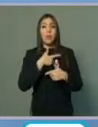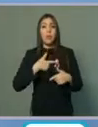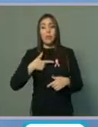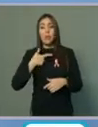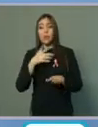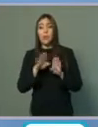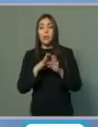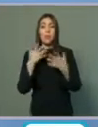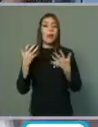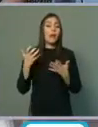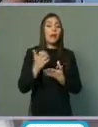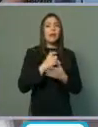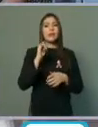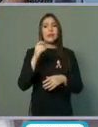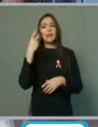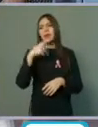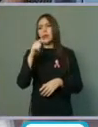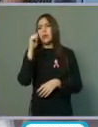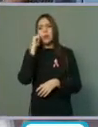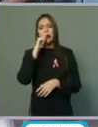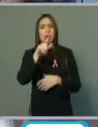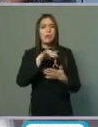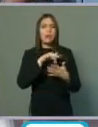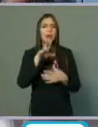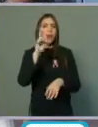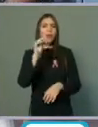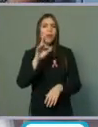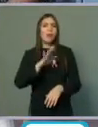Entonces, lancémonos a leer sin miedo y a ver